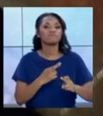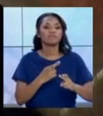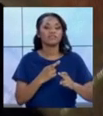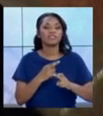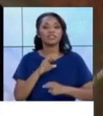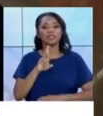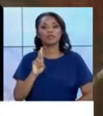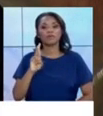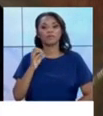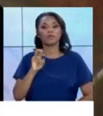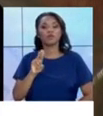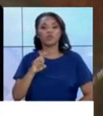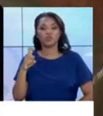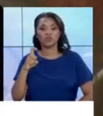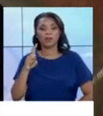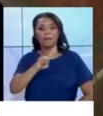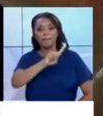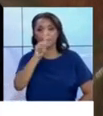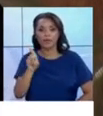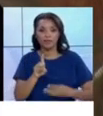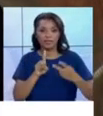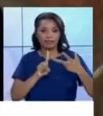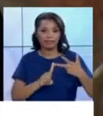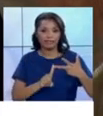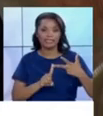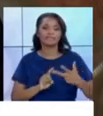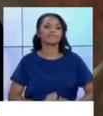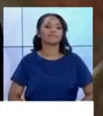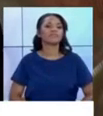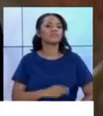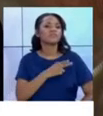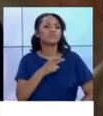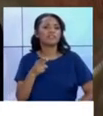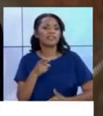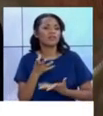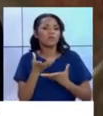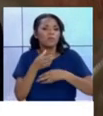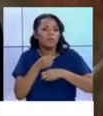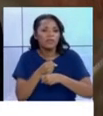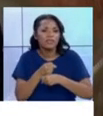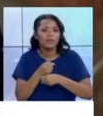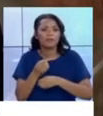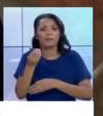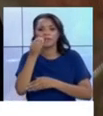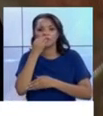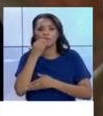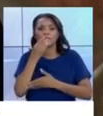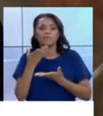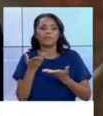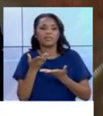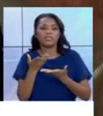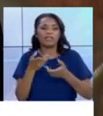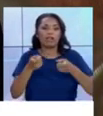Rómulo rux le formulamos la pregunta de inmediato controlaría usted el costo de los insumos agropecuarios de la misma manera